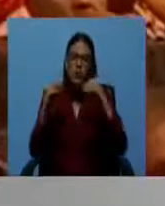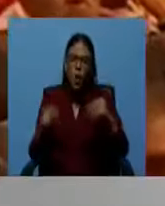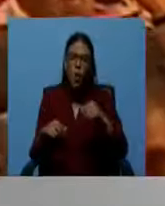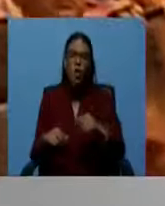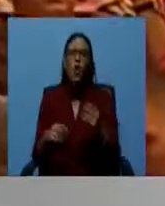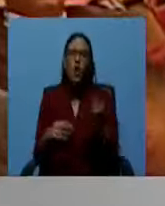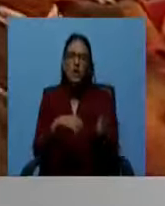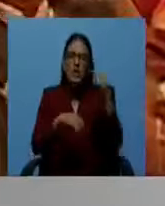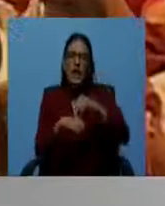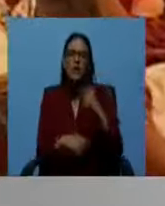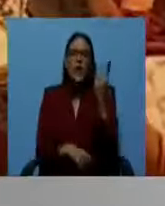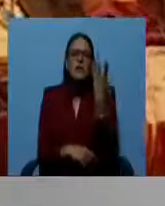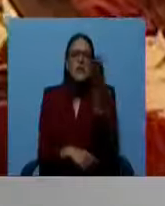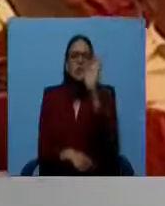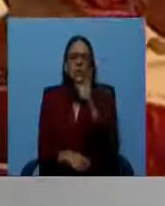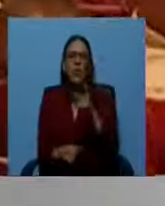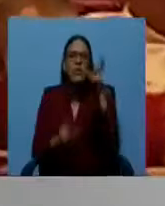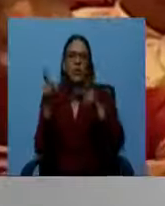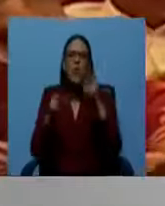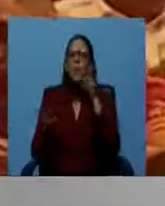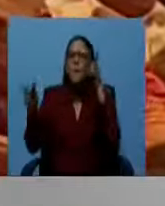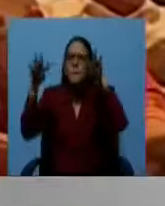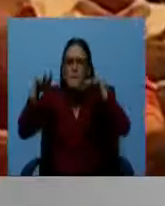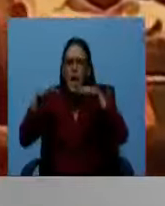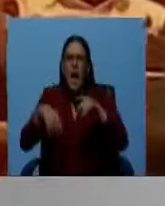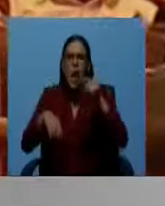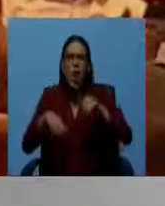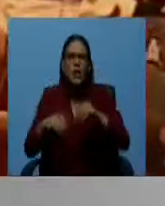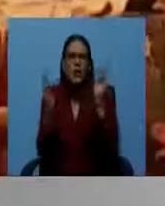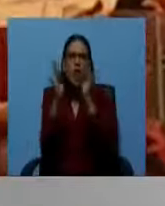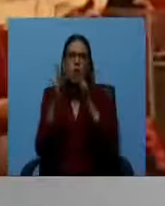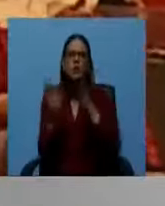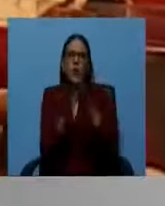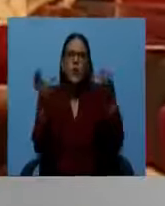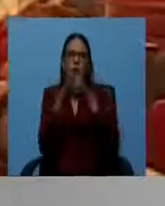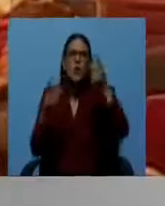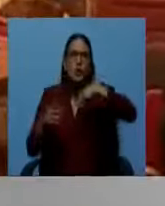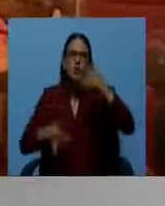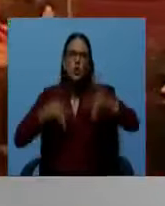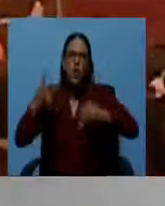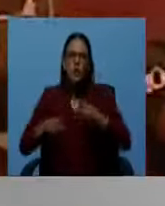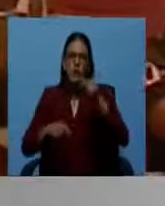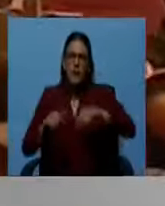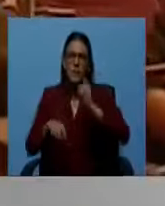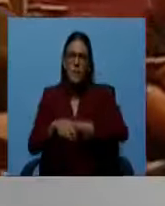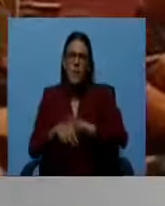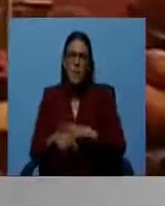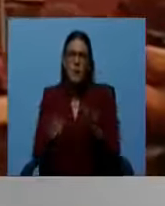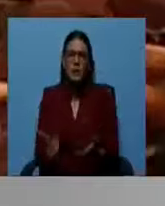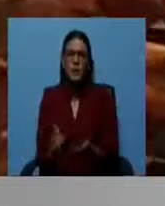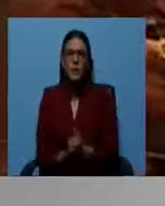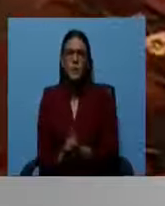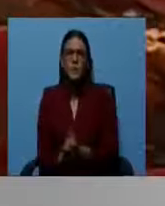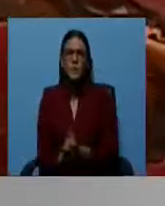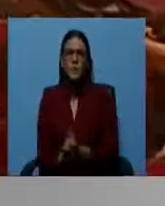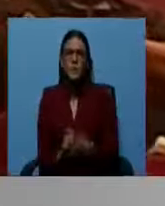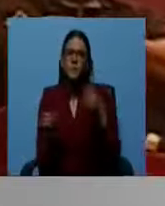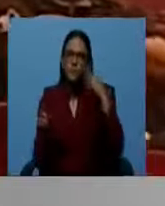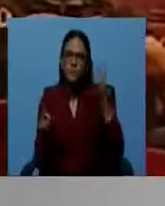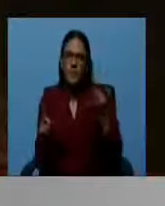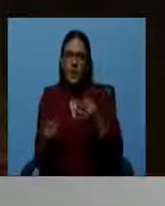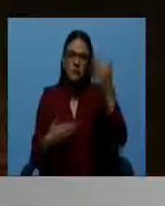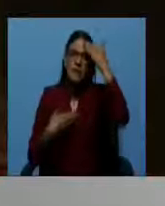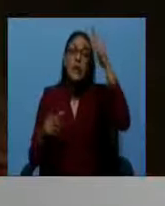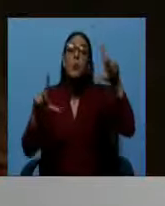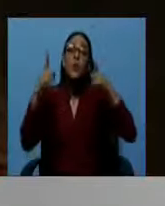más de 150 medios alternativos que están conectados con esta con este congreso histórico, que, saludos a La